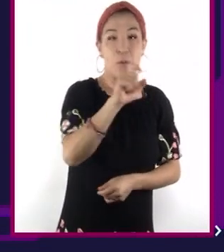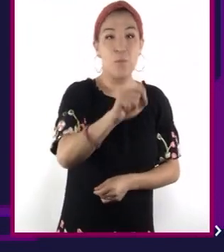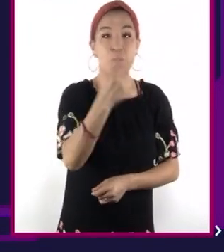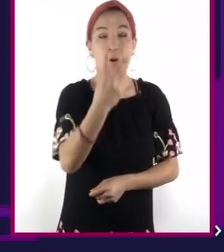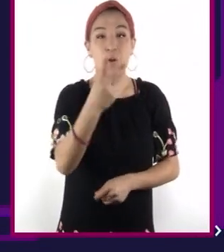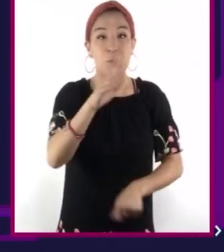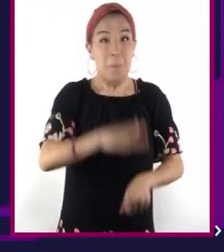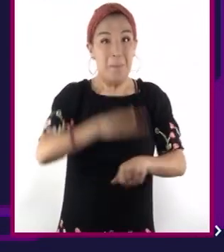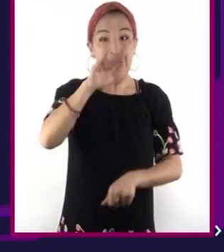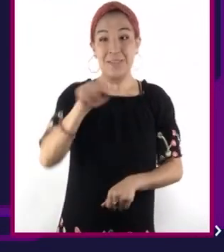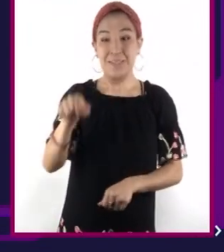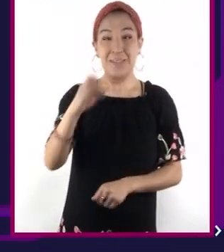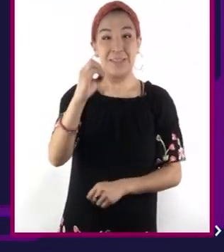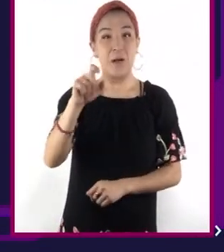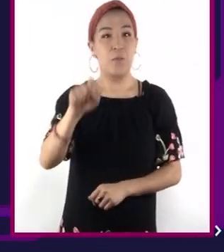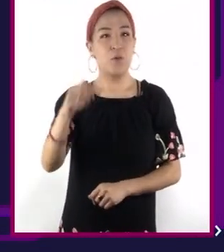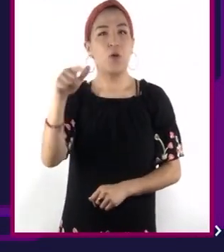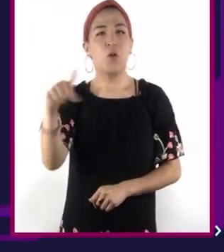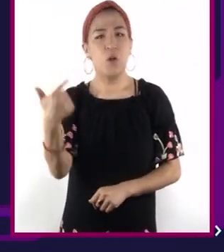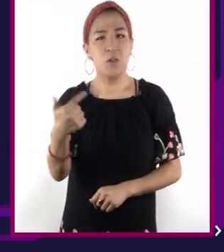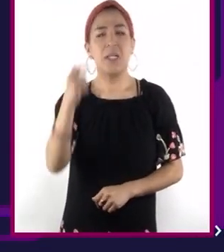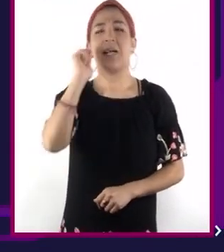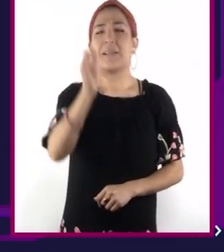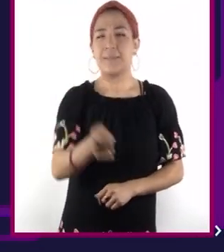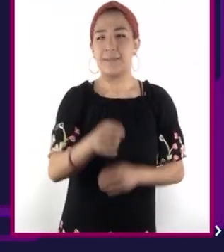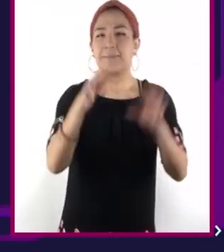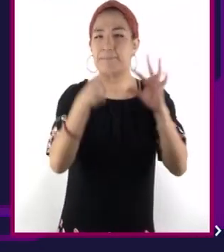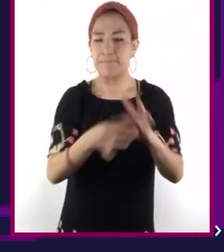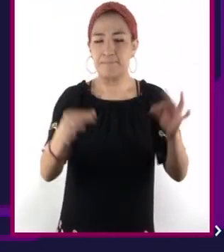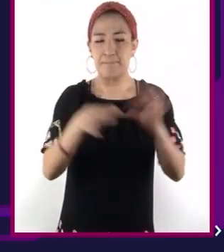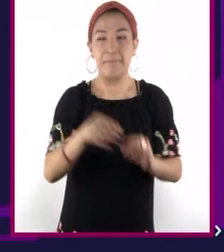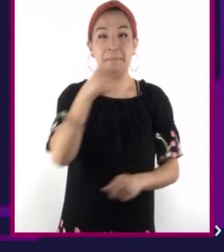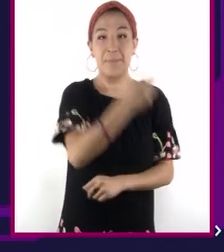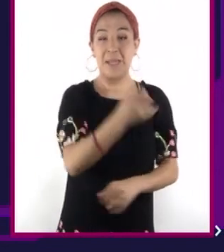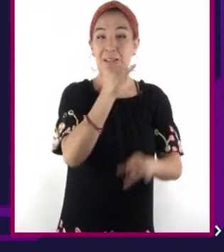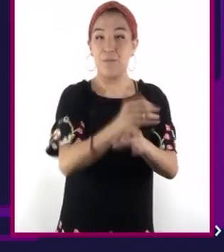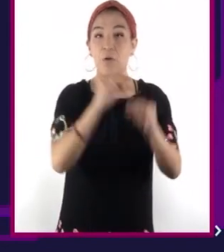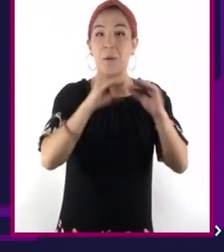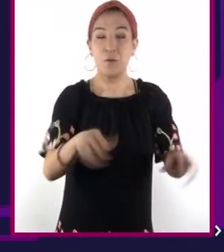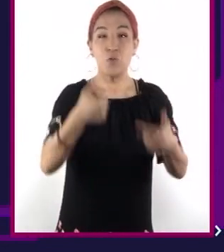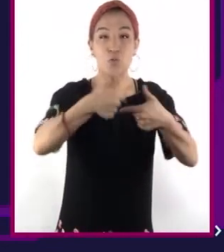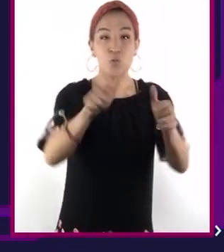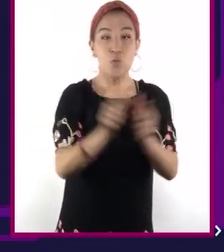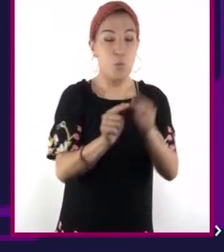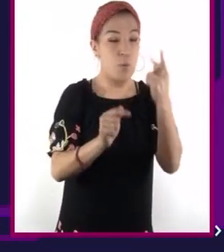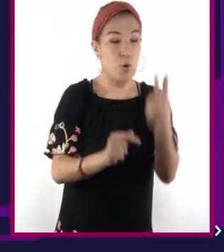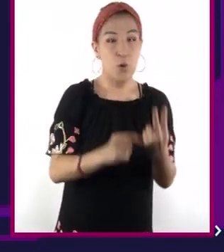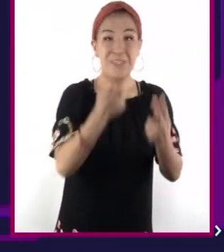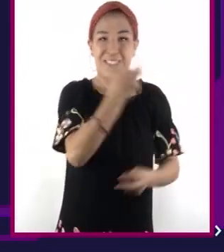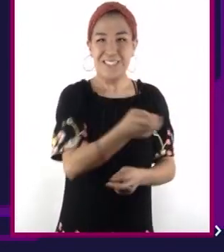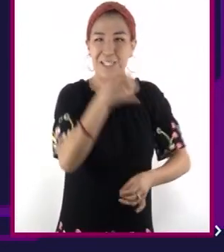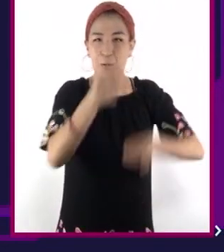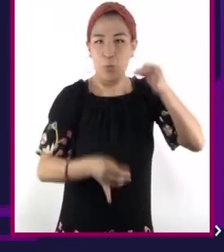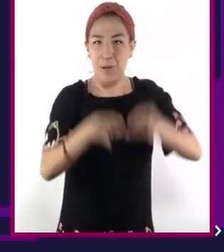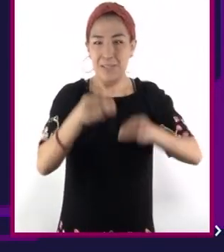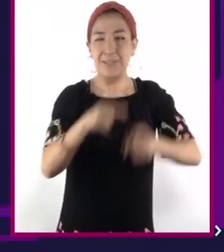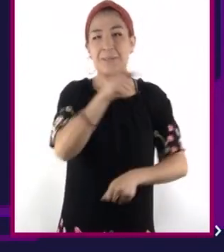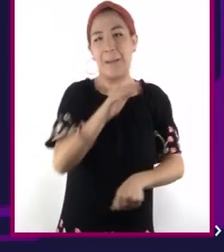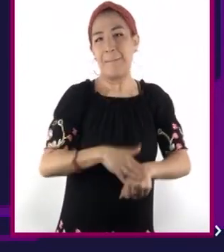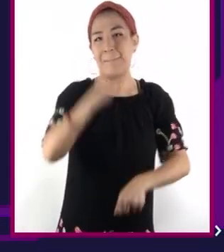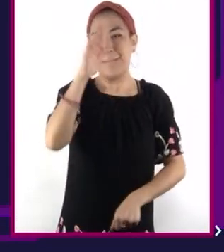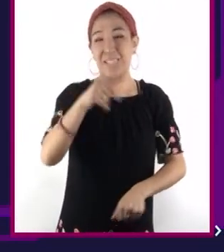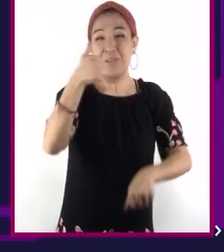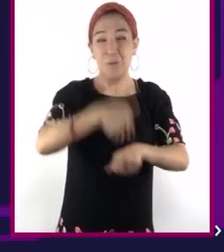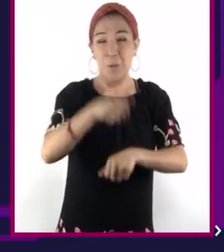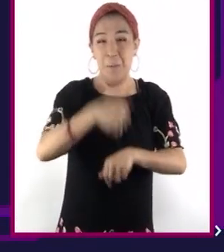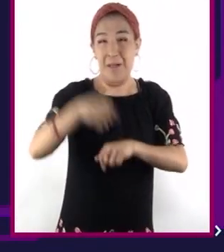que 0.12, podemos afirmar que los datos del grupo 2 de jueces tienen una mayor